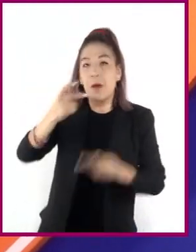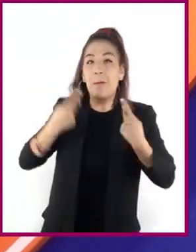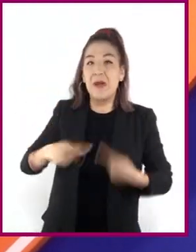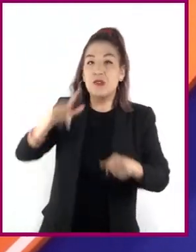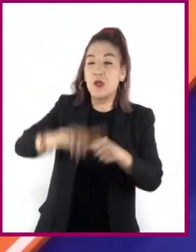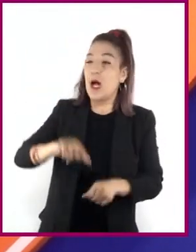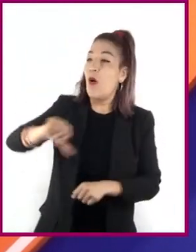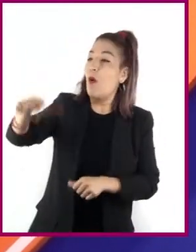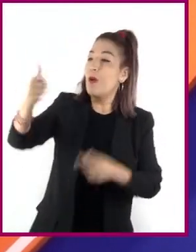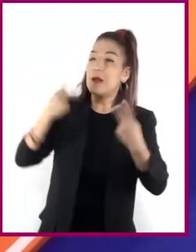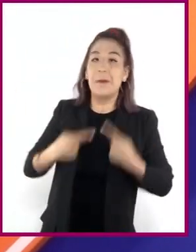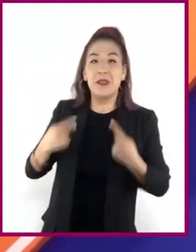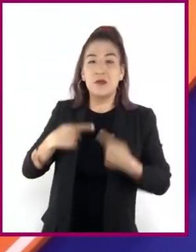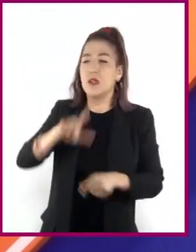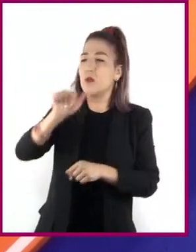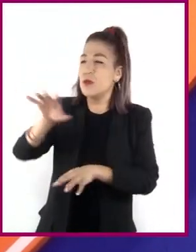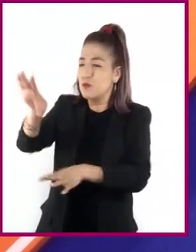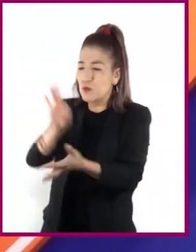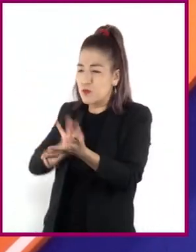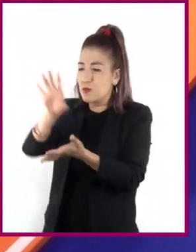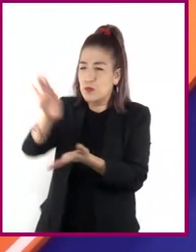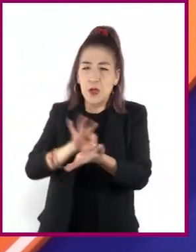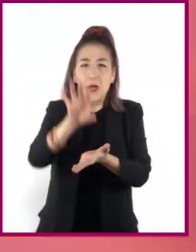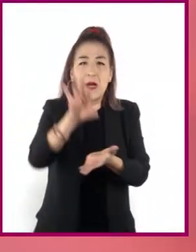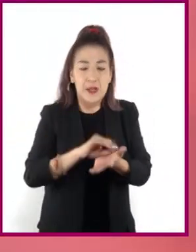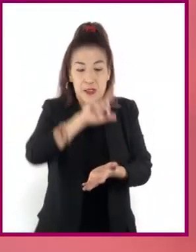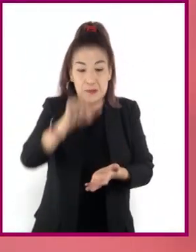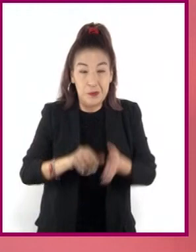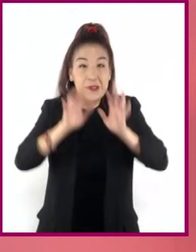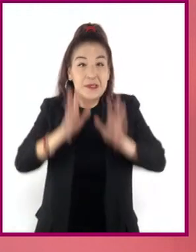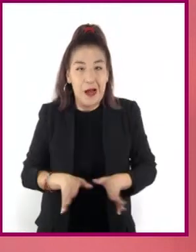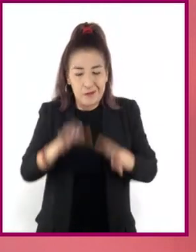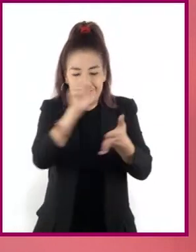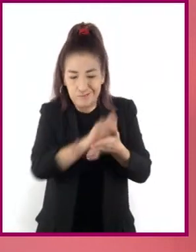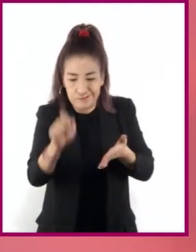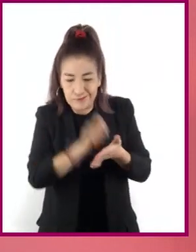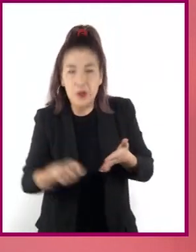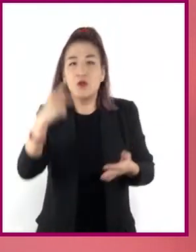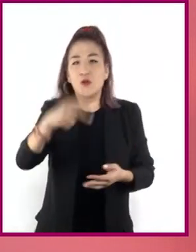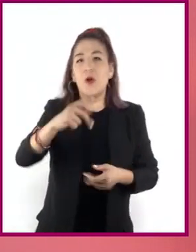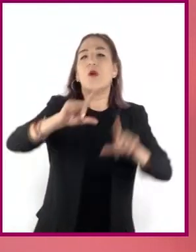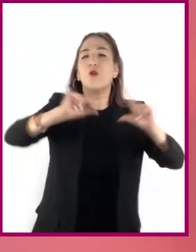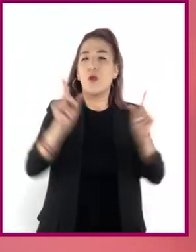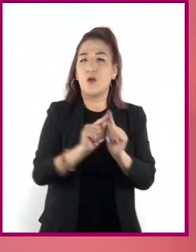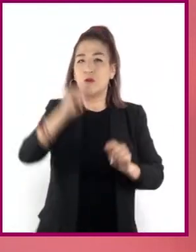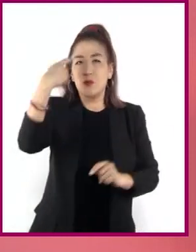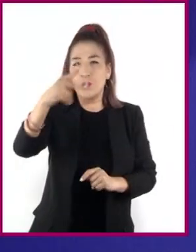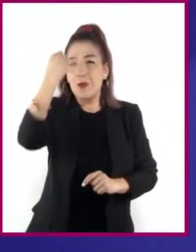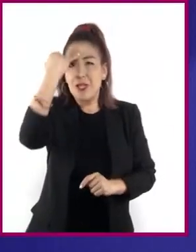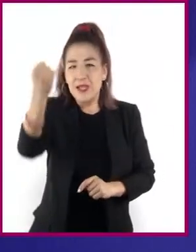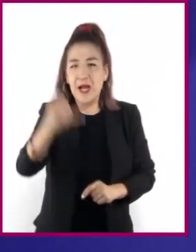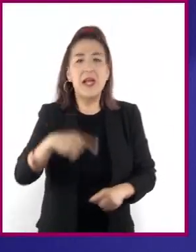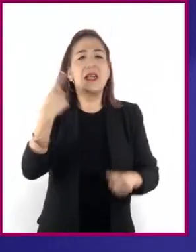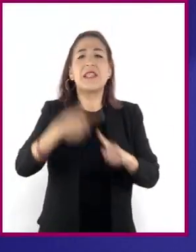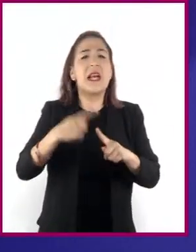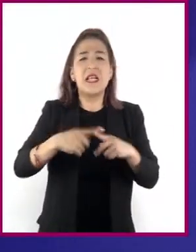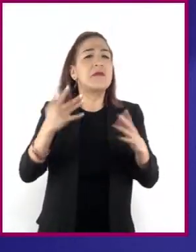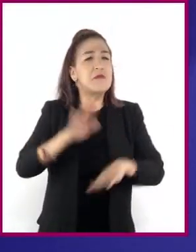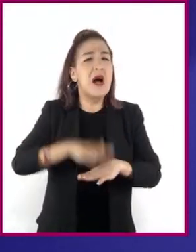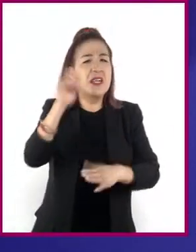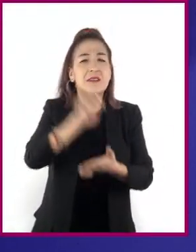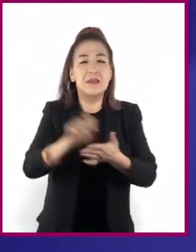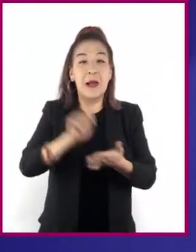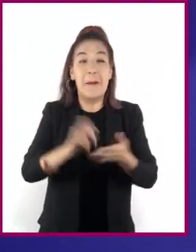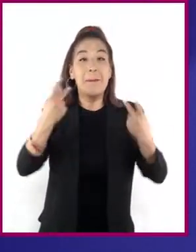que han llevado a los articulistas a esa conclusión normalmente quienes escriben artículos de opinión son periodistas o